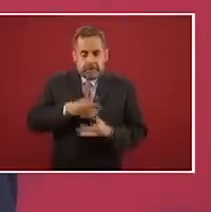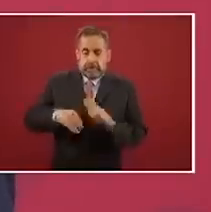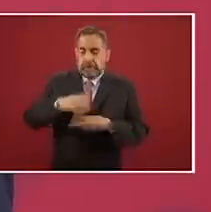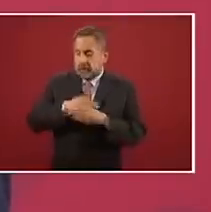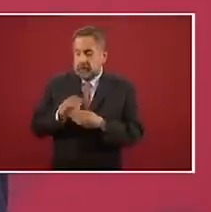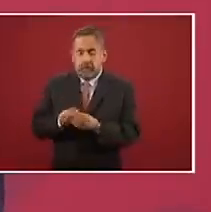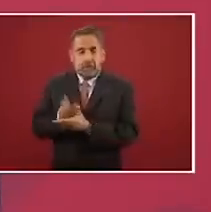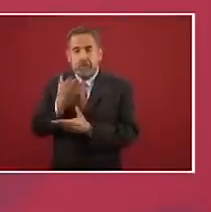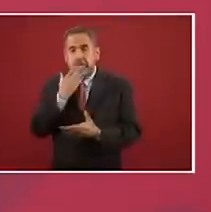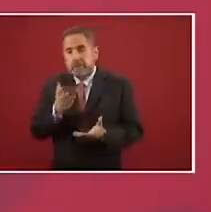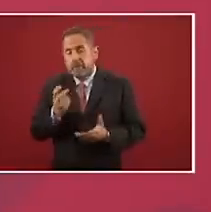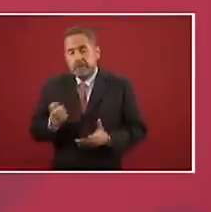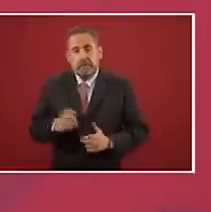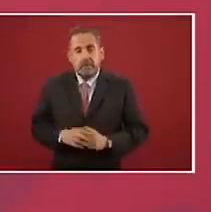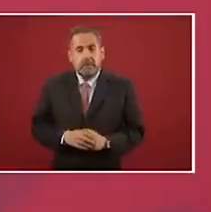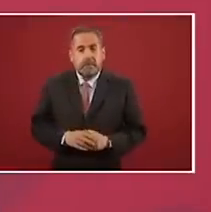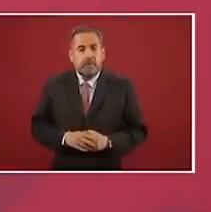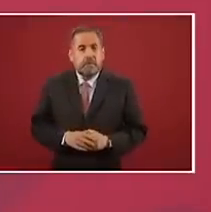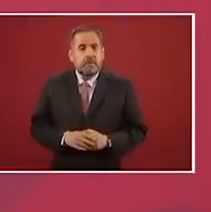renovable.